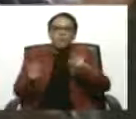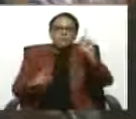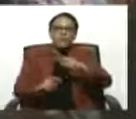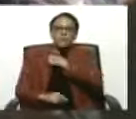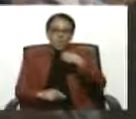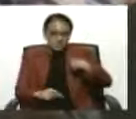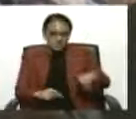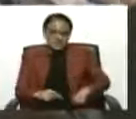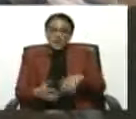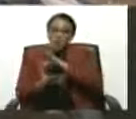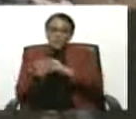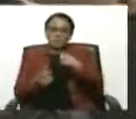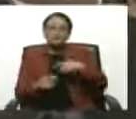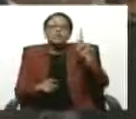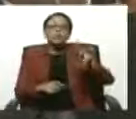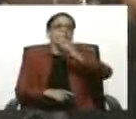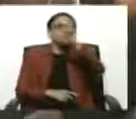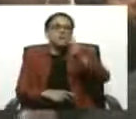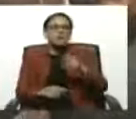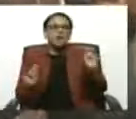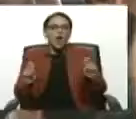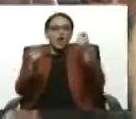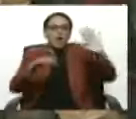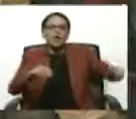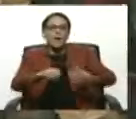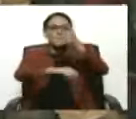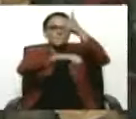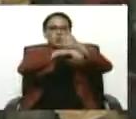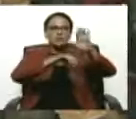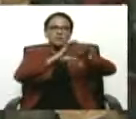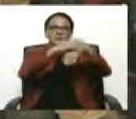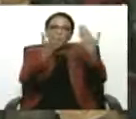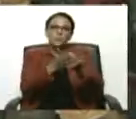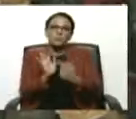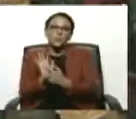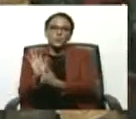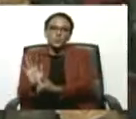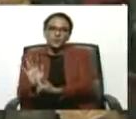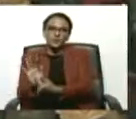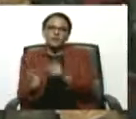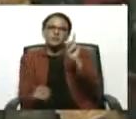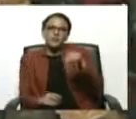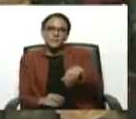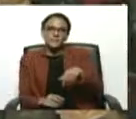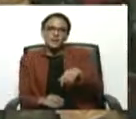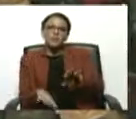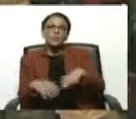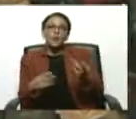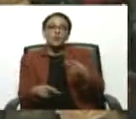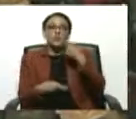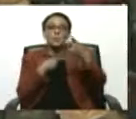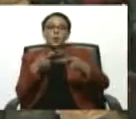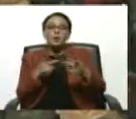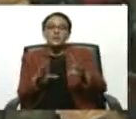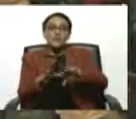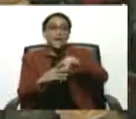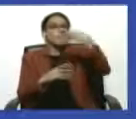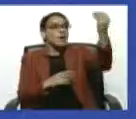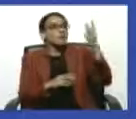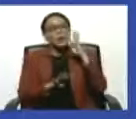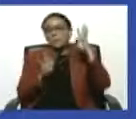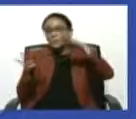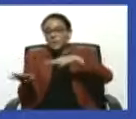a la que estamos convocados a ser y que sea una potencia también en su política exterior,